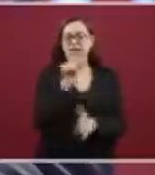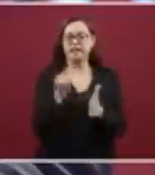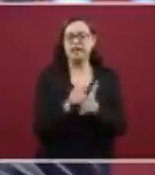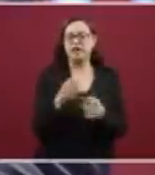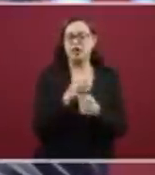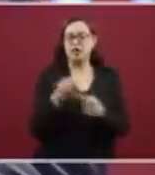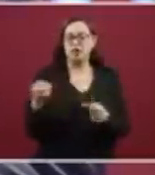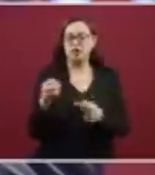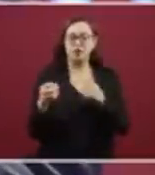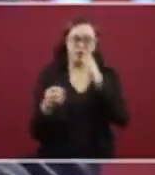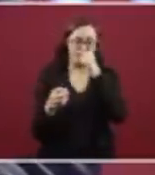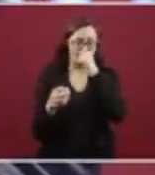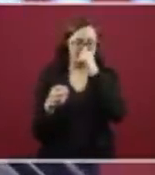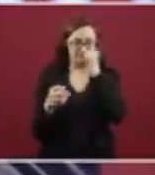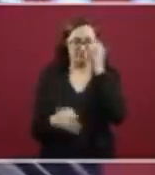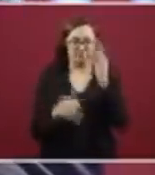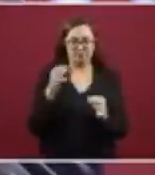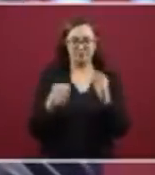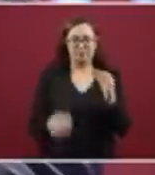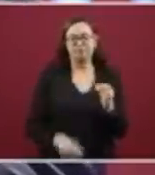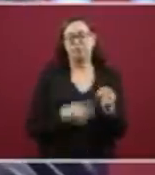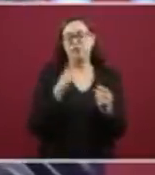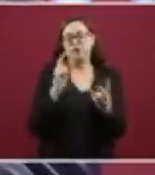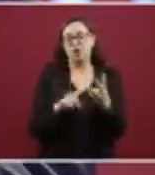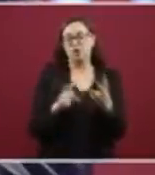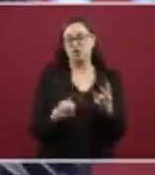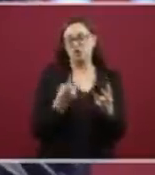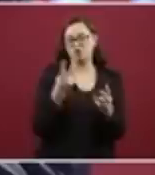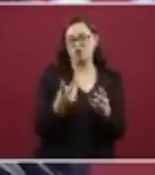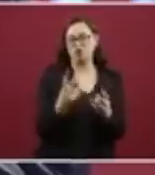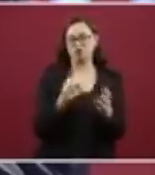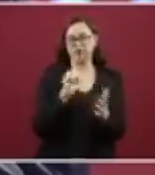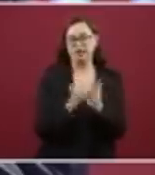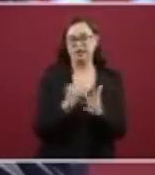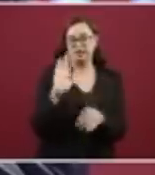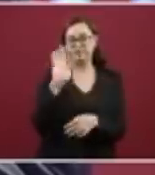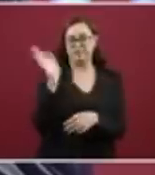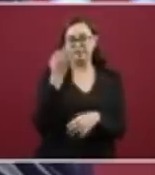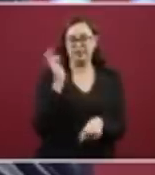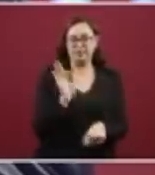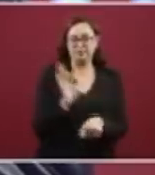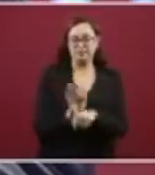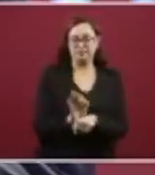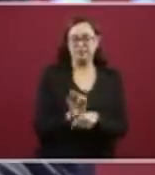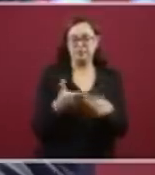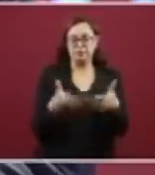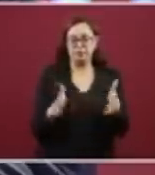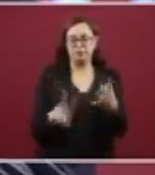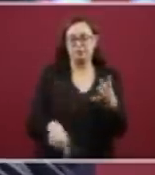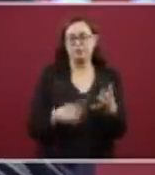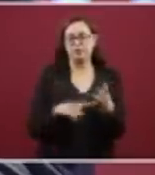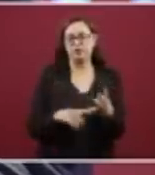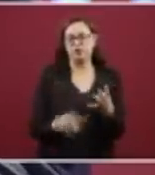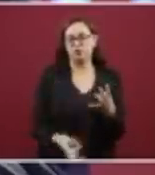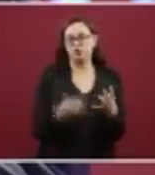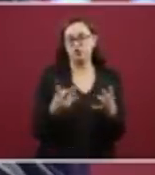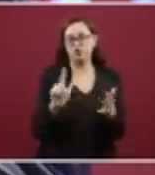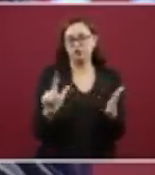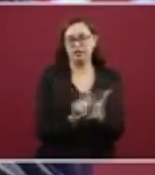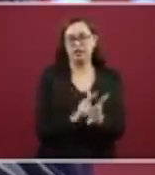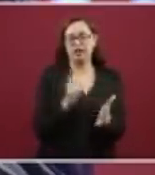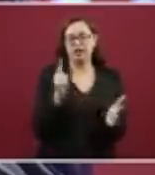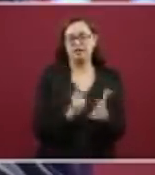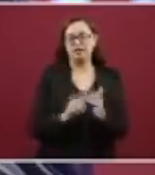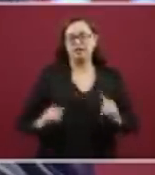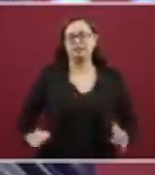Poder Judicial de la Federación, 2 de la Ley Federal de Defensoría Pública, 2 de la Ley del Instituto del Fondo Nacional